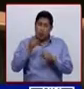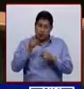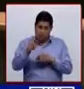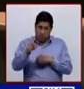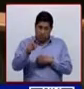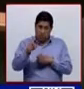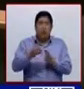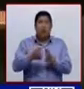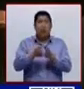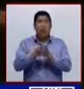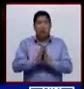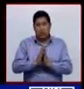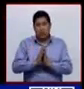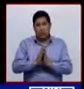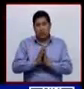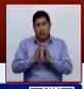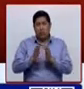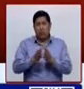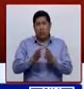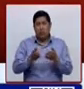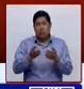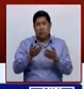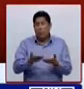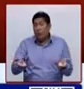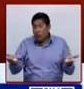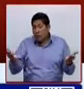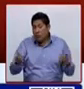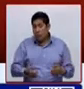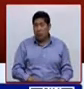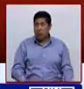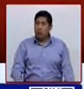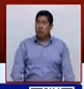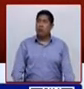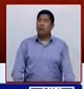hizo, pidiendo sugerencias.